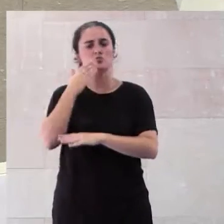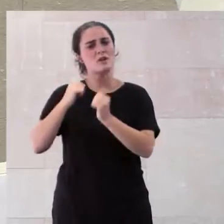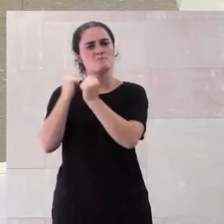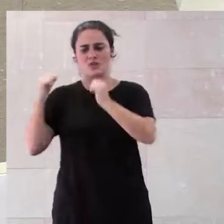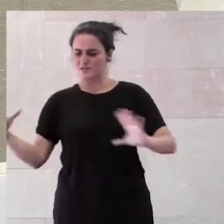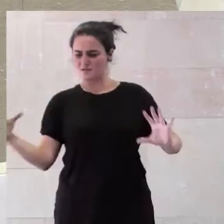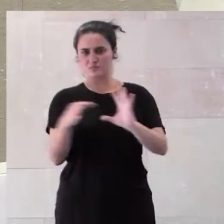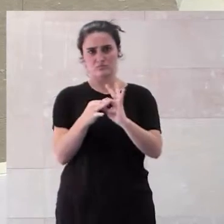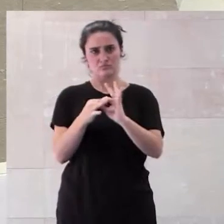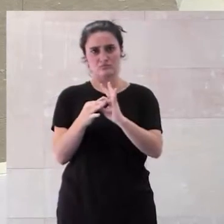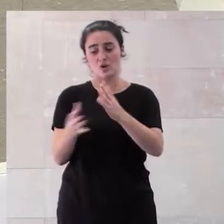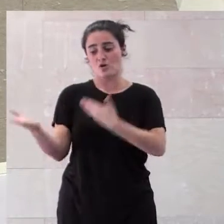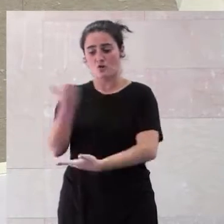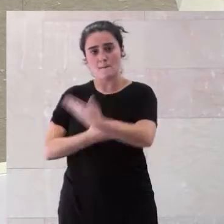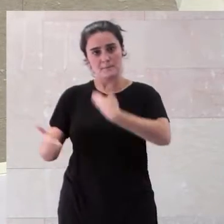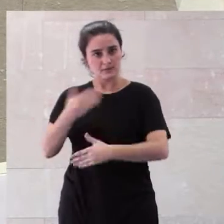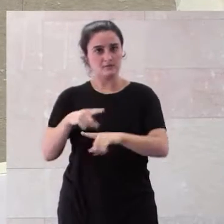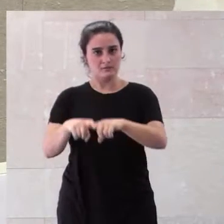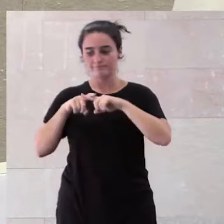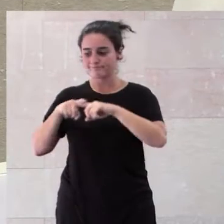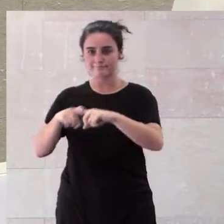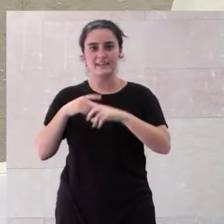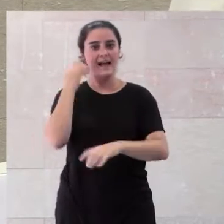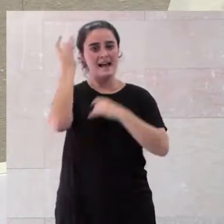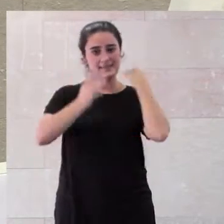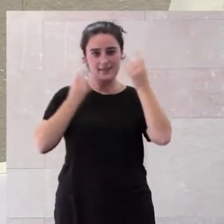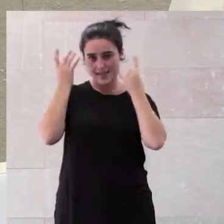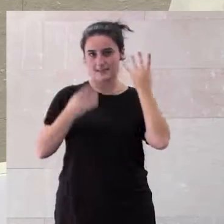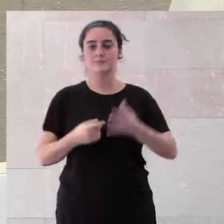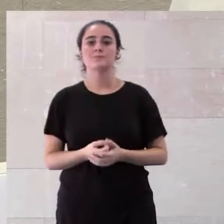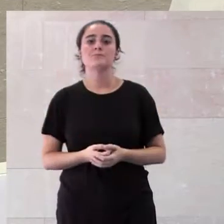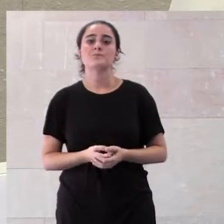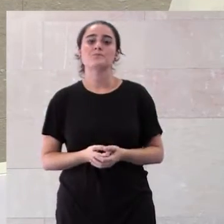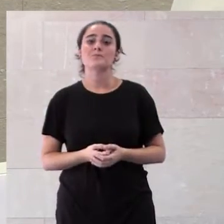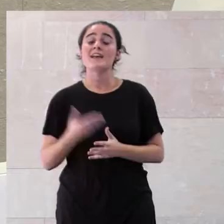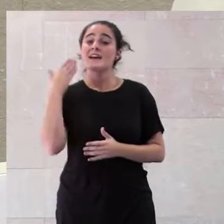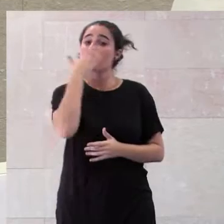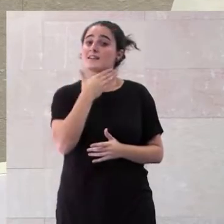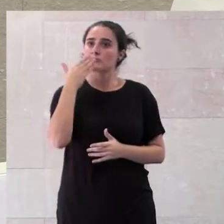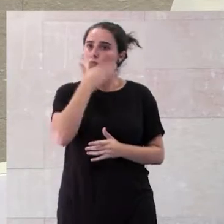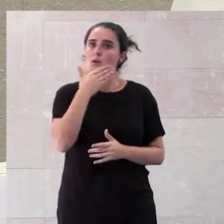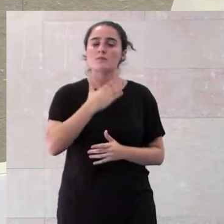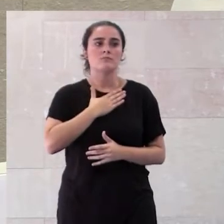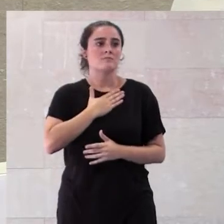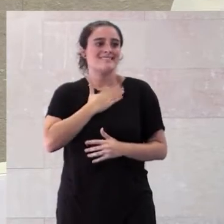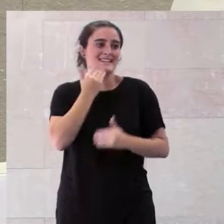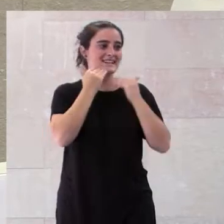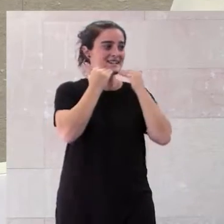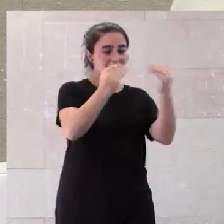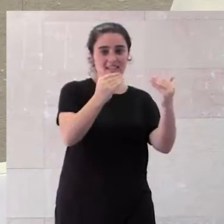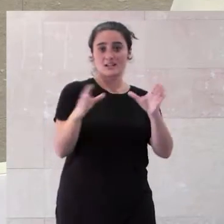coordina y comparte actividades. El arranque de Laia Escola en La Llanada ha sido precisamente posible gracias a la colaboración e implicación de la cuadrilla,